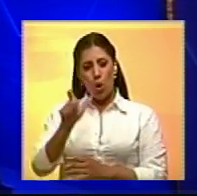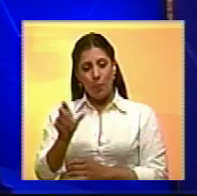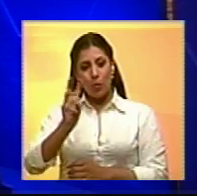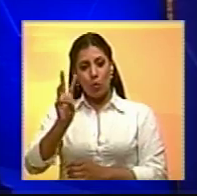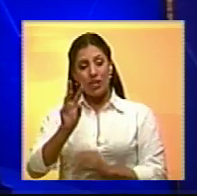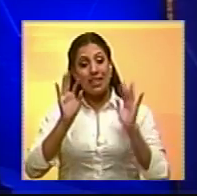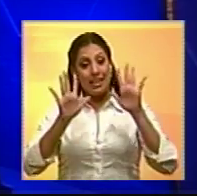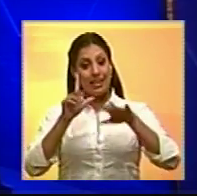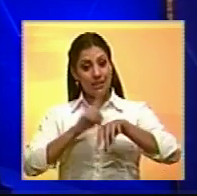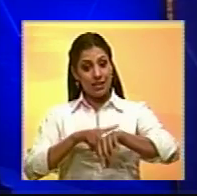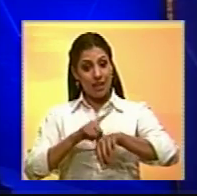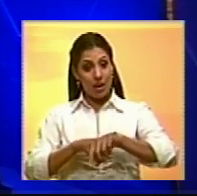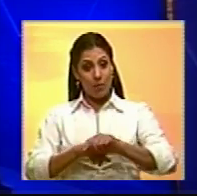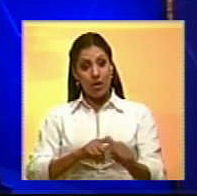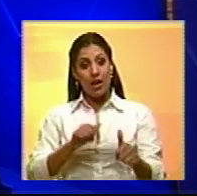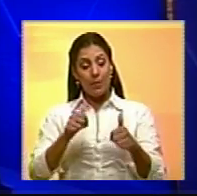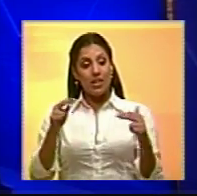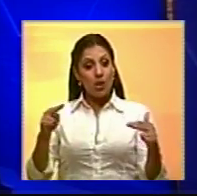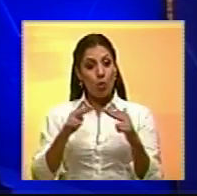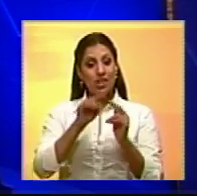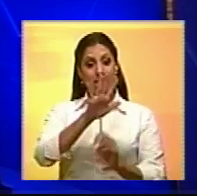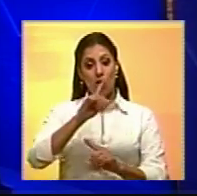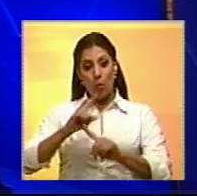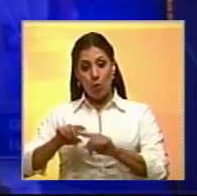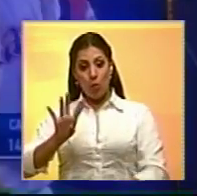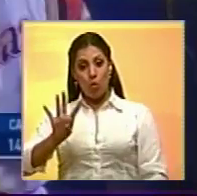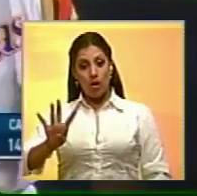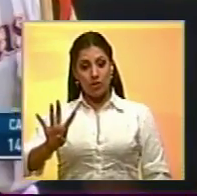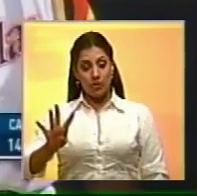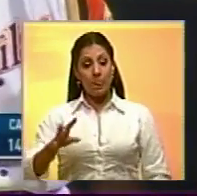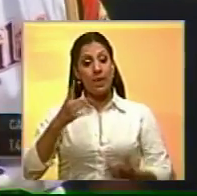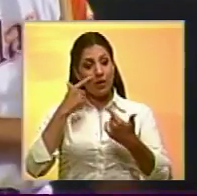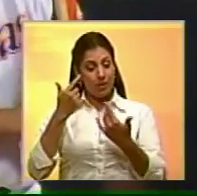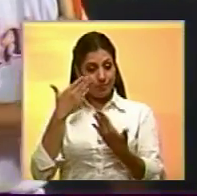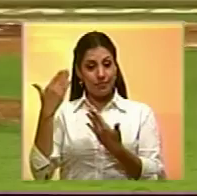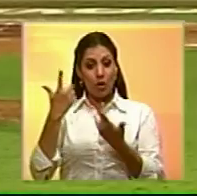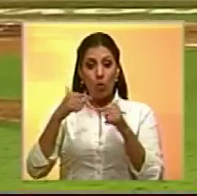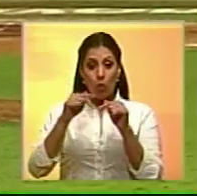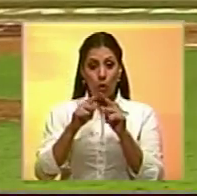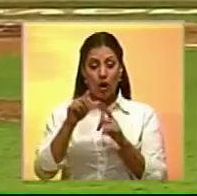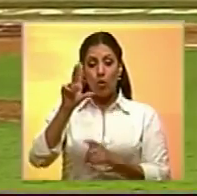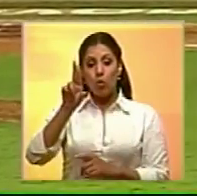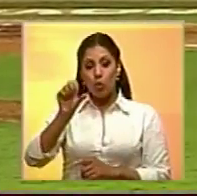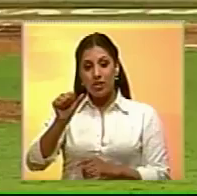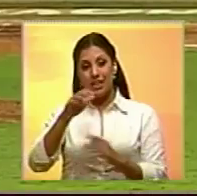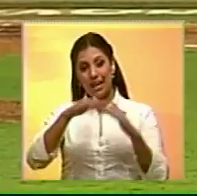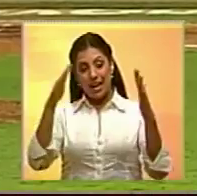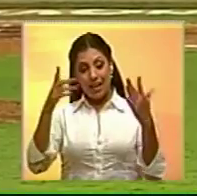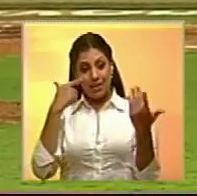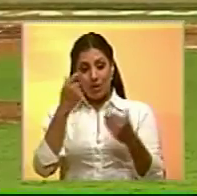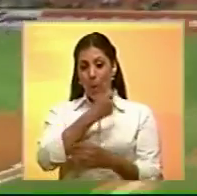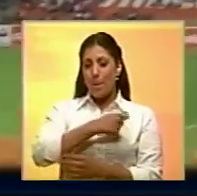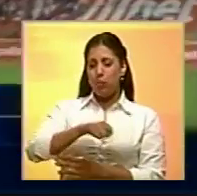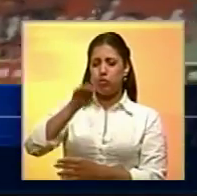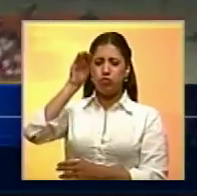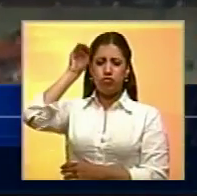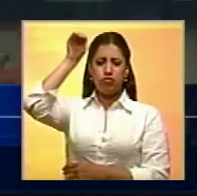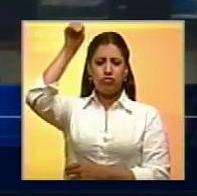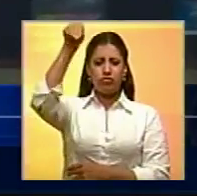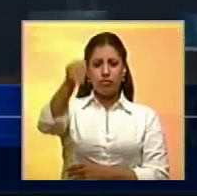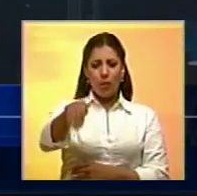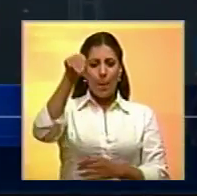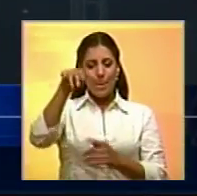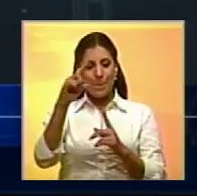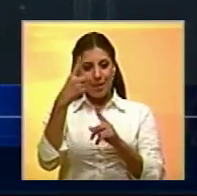el 10º episodio que selló el encuentro 5 carreras por 4. Nos vamos al estadio Luis Aparicio el Grande y es que un jonrón de Mike Togman en la